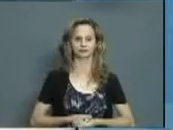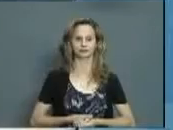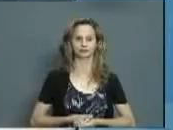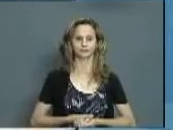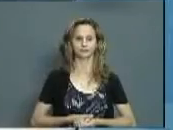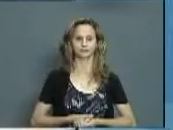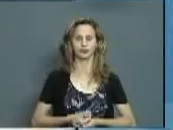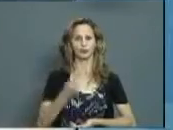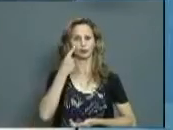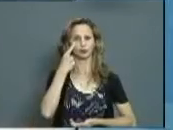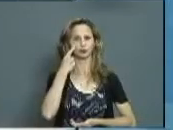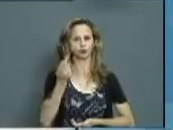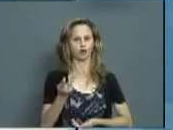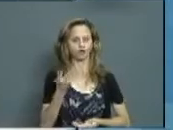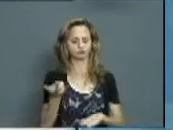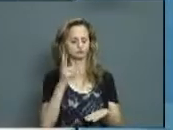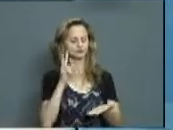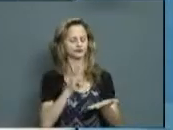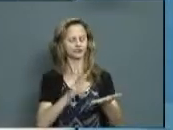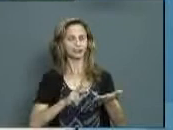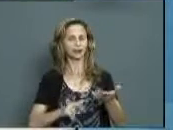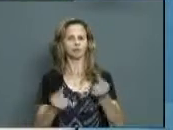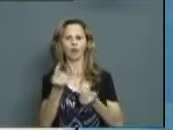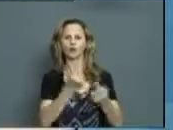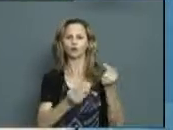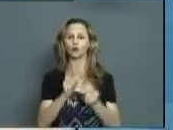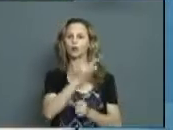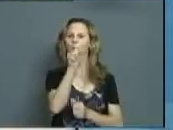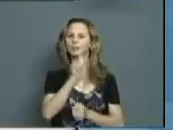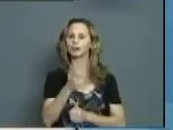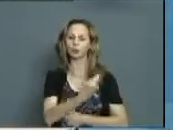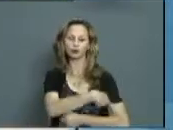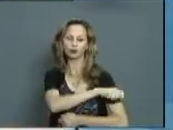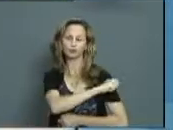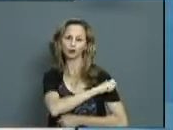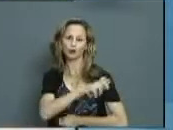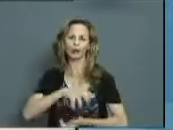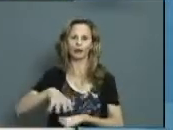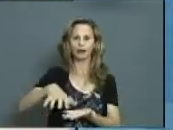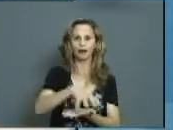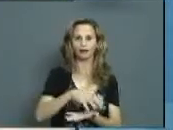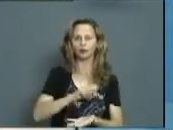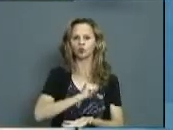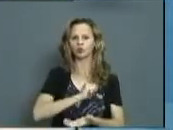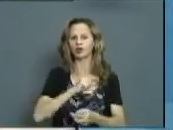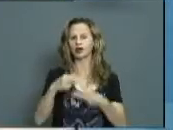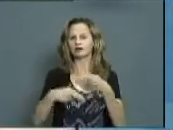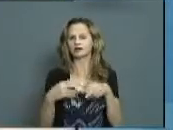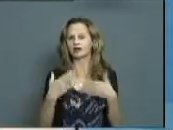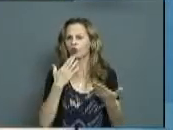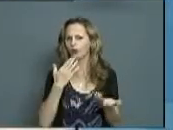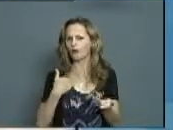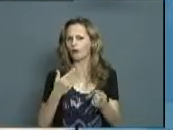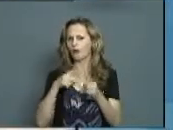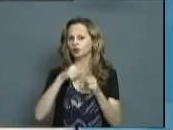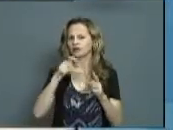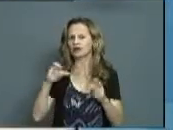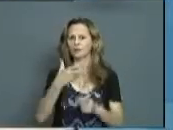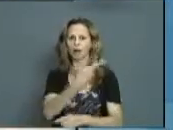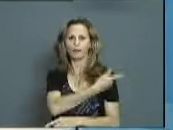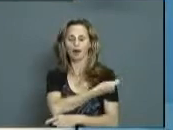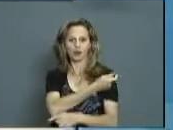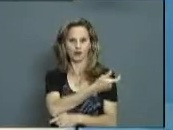Bueno, ya estaba revisando algunas de las inquietudes de la población, sobre todo todas relacionadas, la mayoría, con la